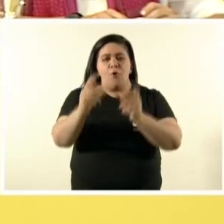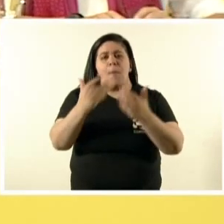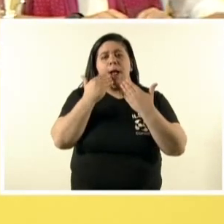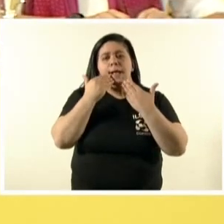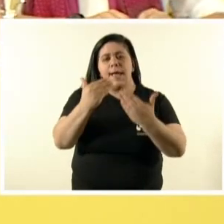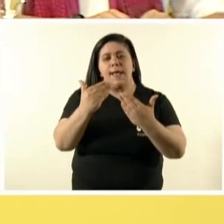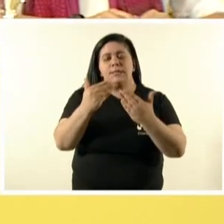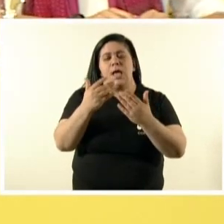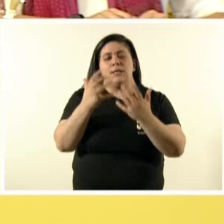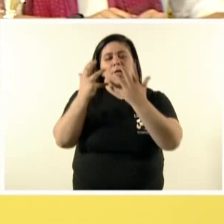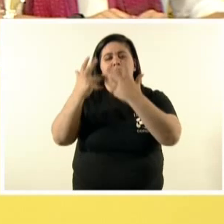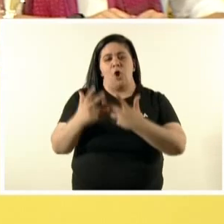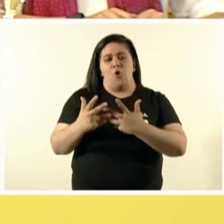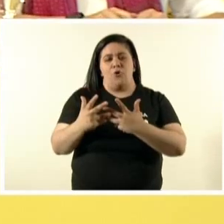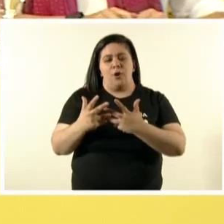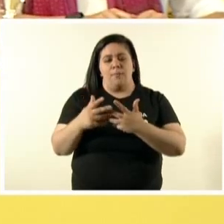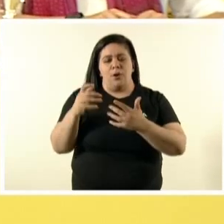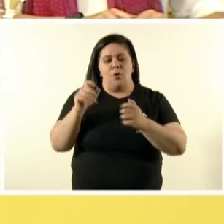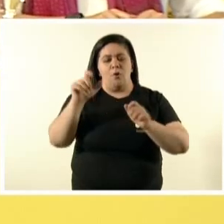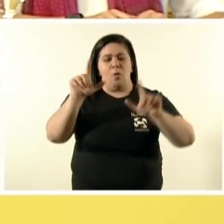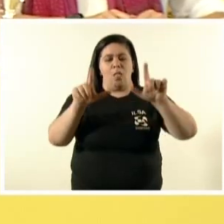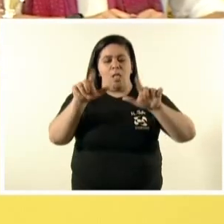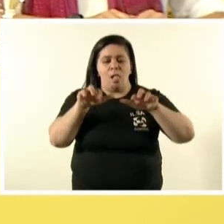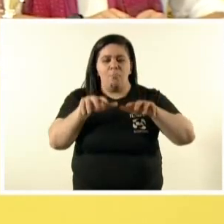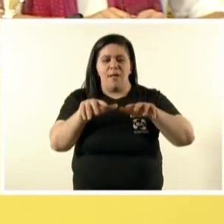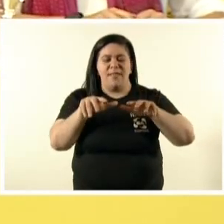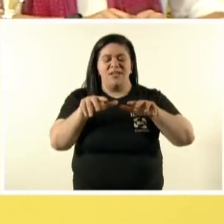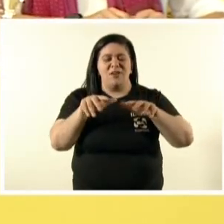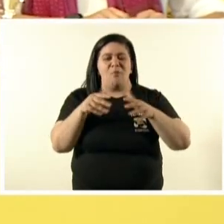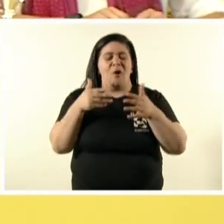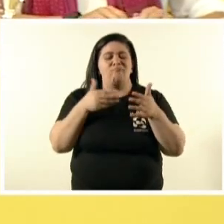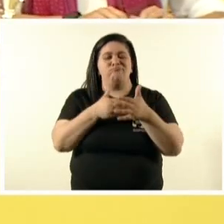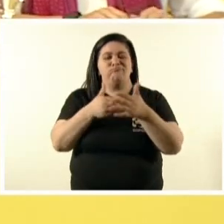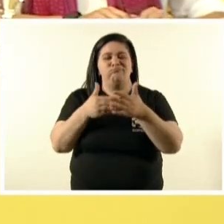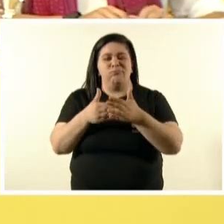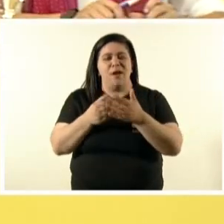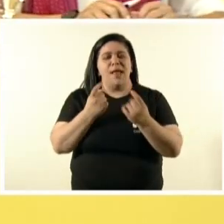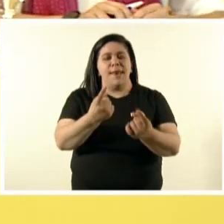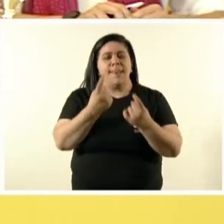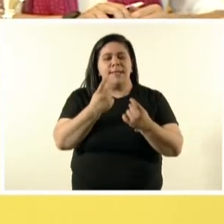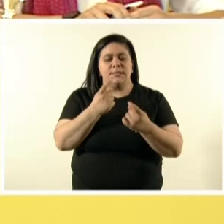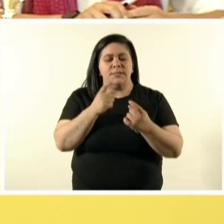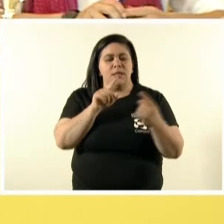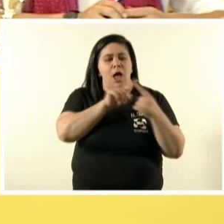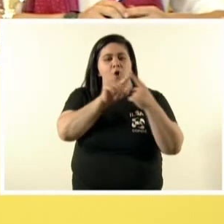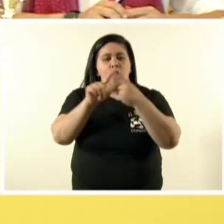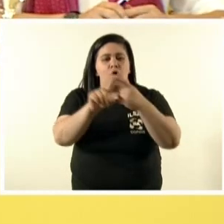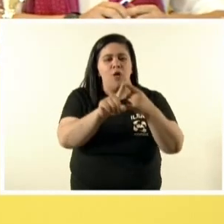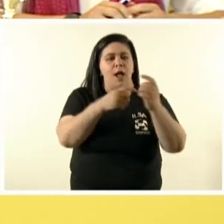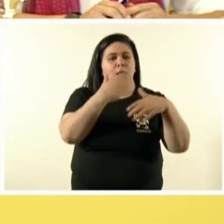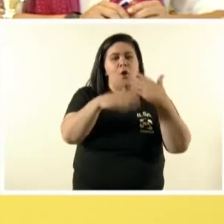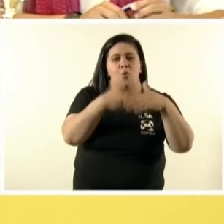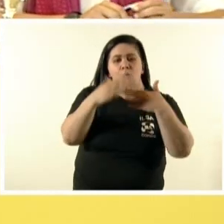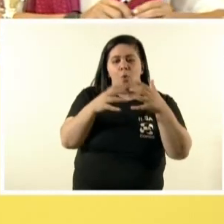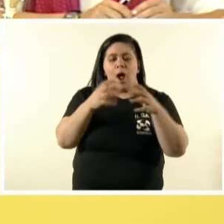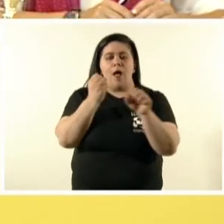tecnología. Pero la pantalla tiene un límite. Es irreemplazable el contacto personal, el juego, el trabajo en equipo,